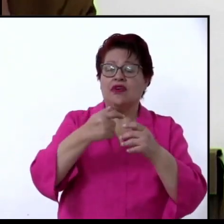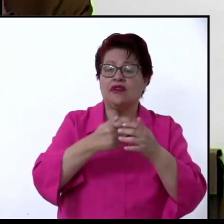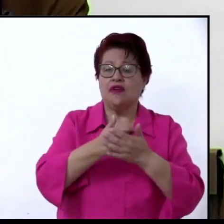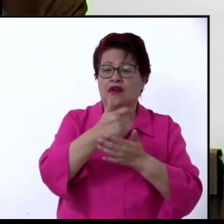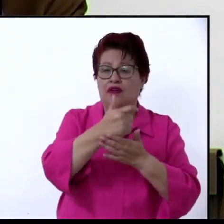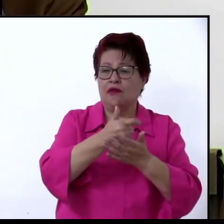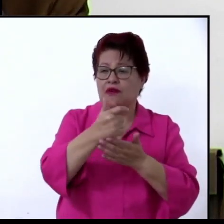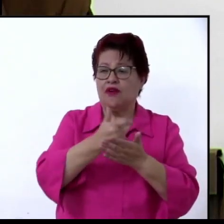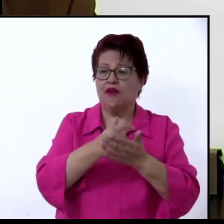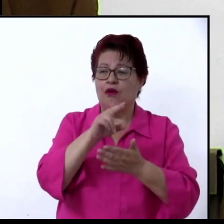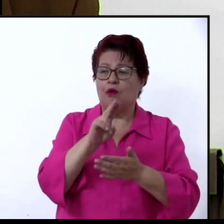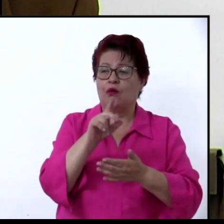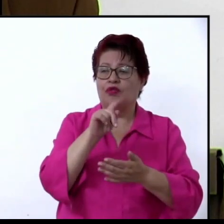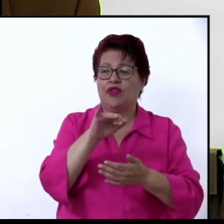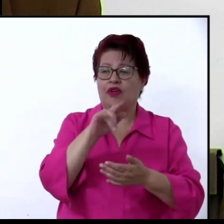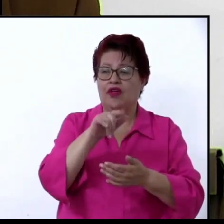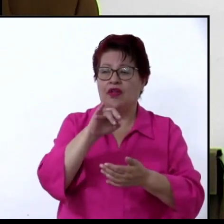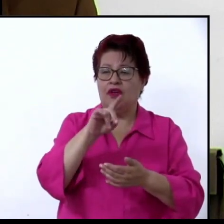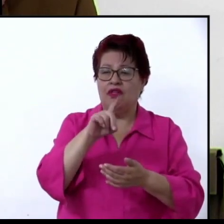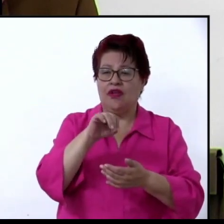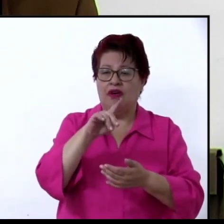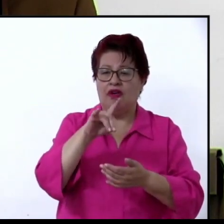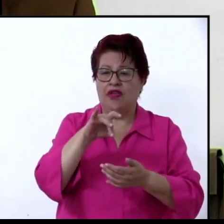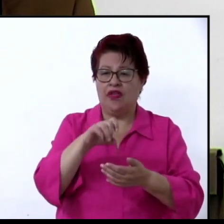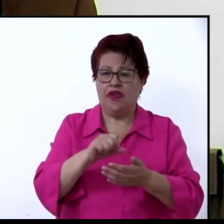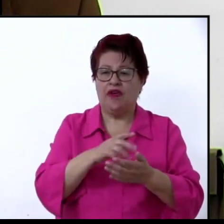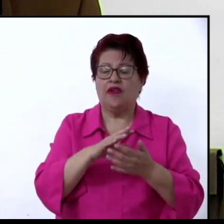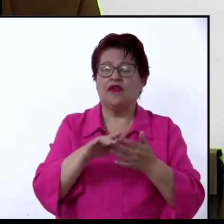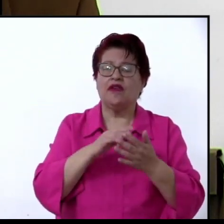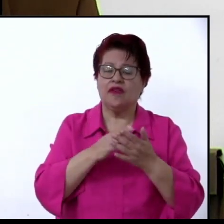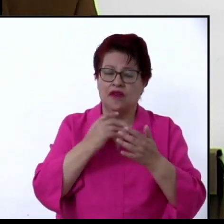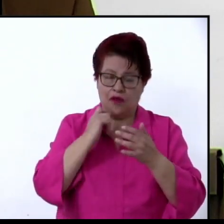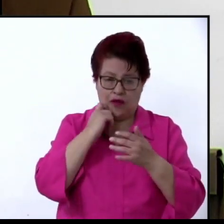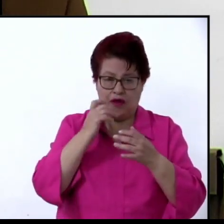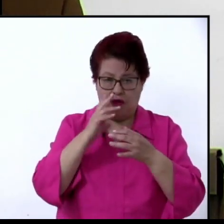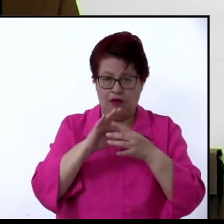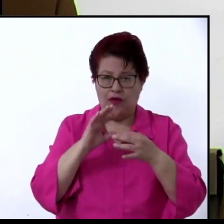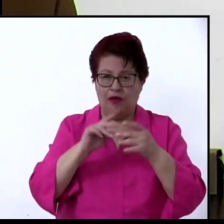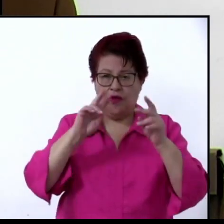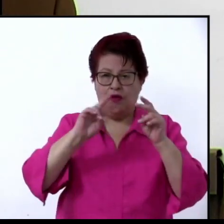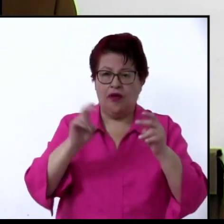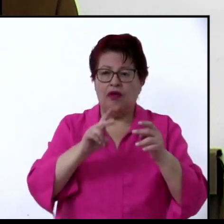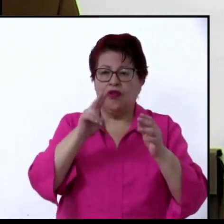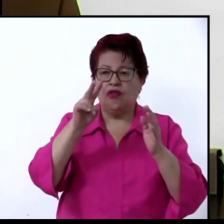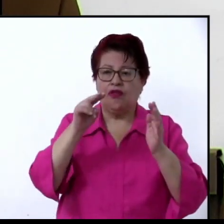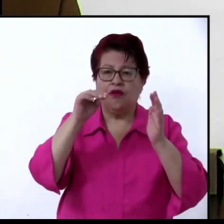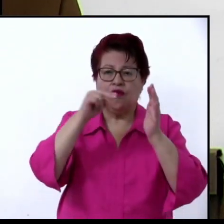reparto de utilidades. Quiero hacer una referencia de